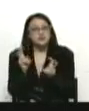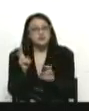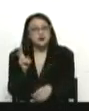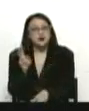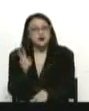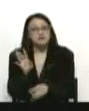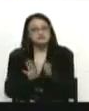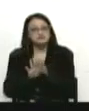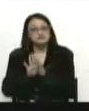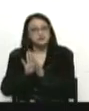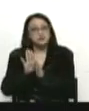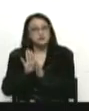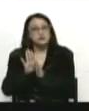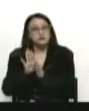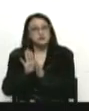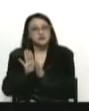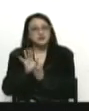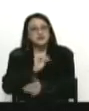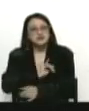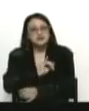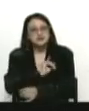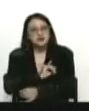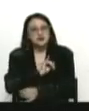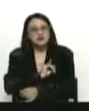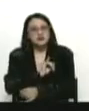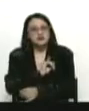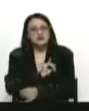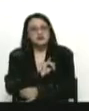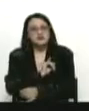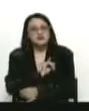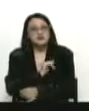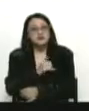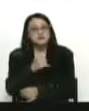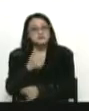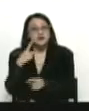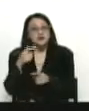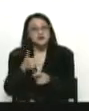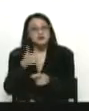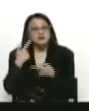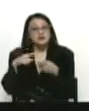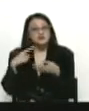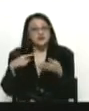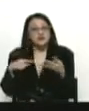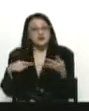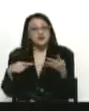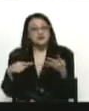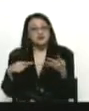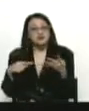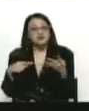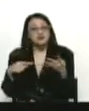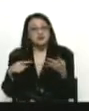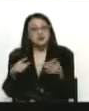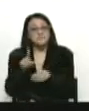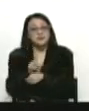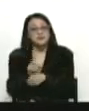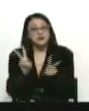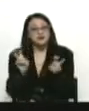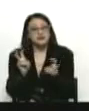de avanzada, de izquierda, más diversificada y diferente a la primera